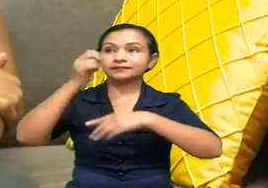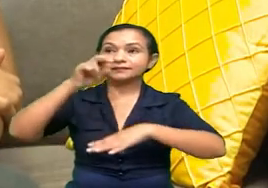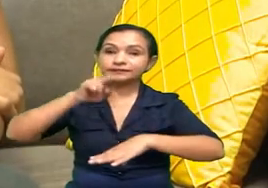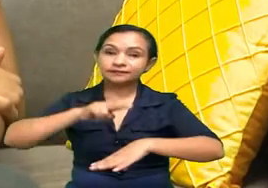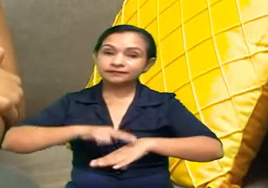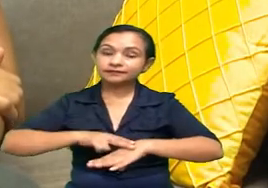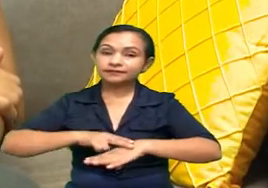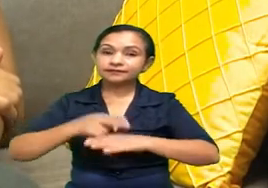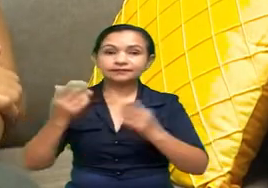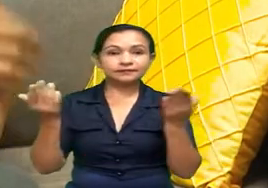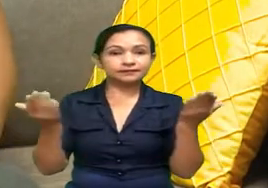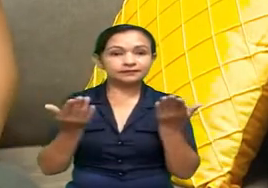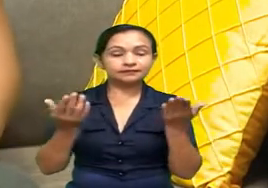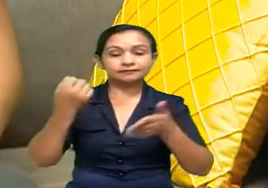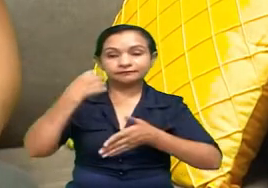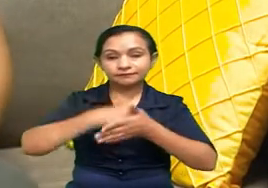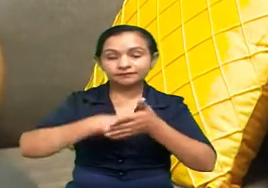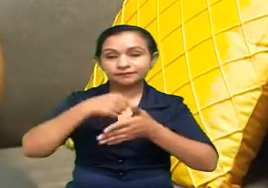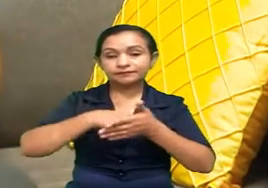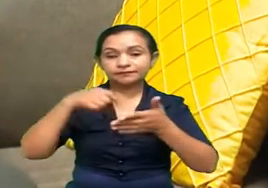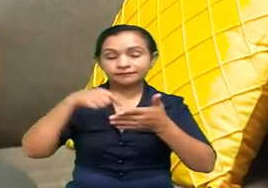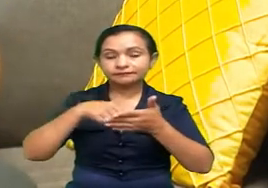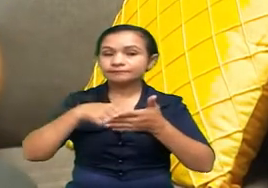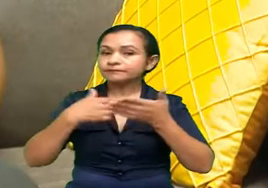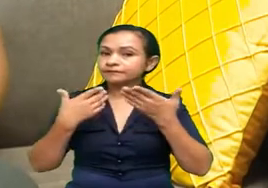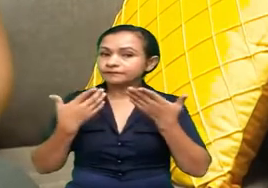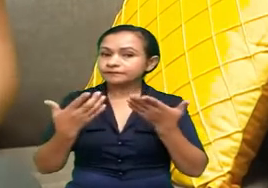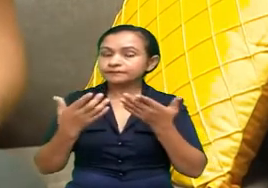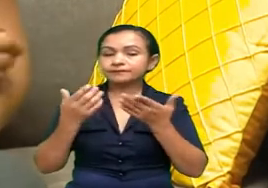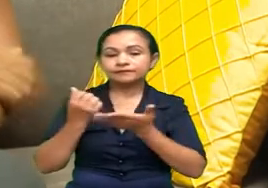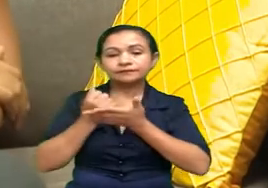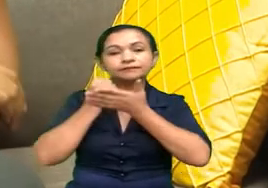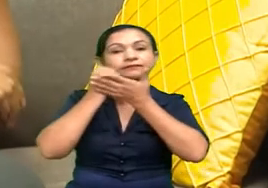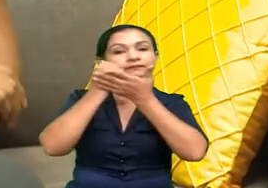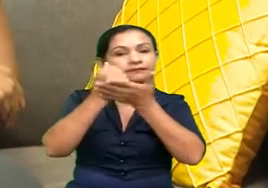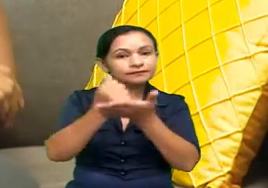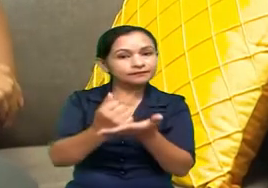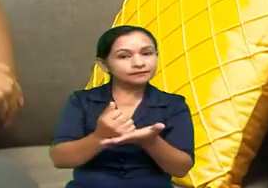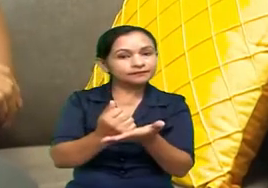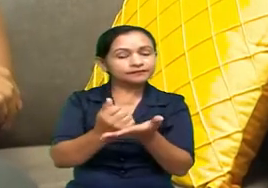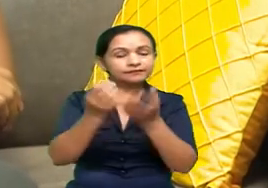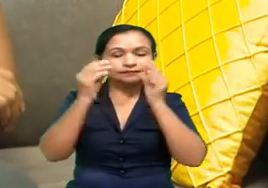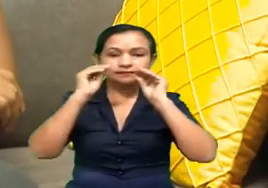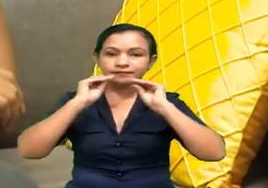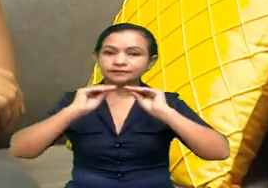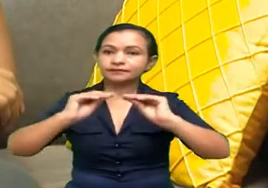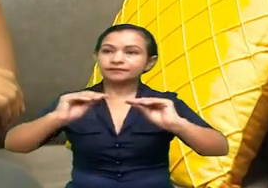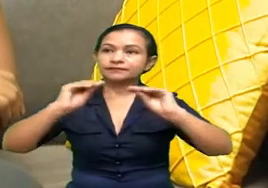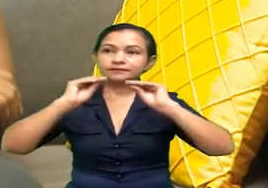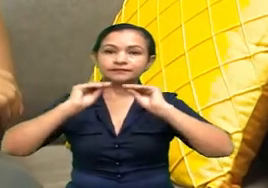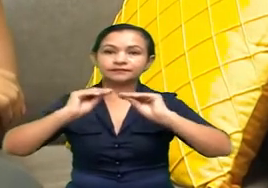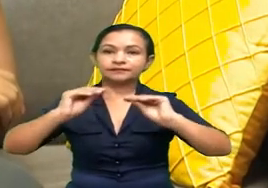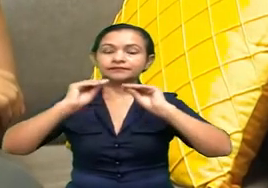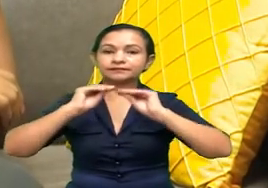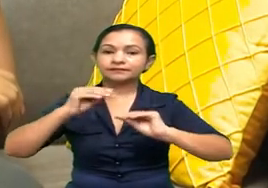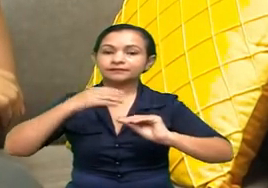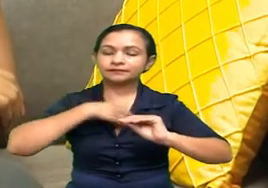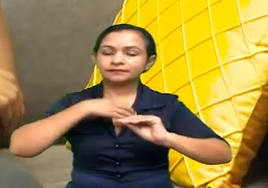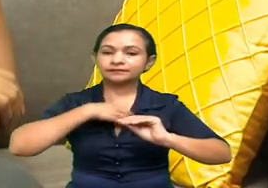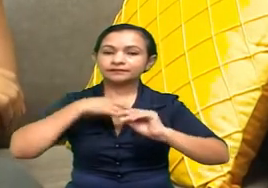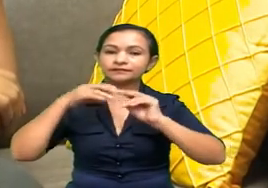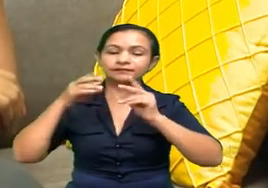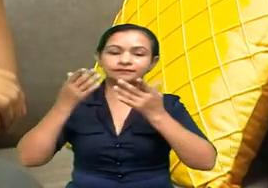muchas, en este afán pues de contribuir a la educación de nuestra